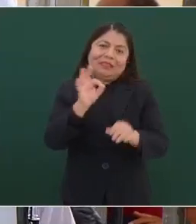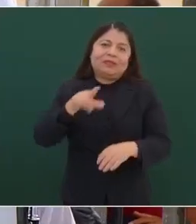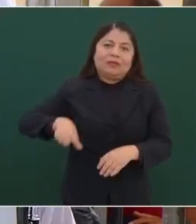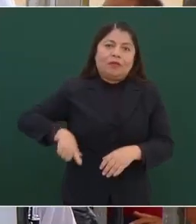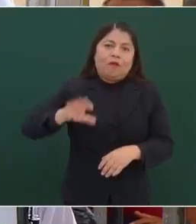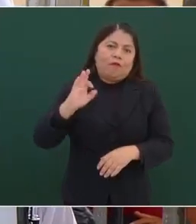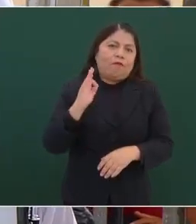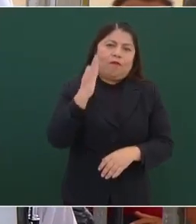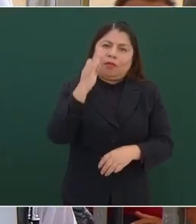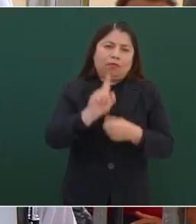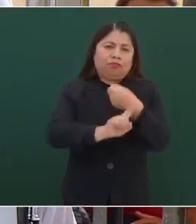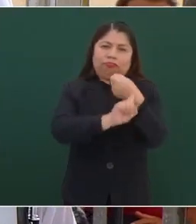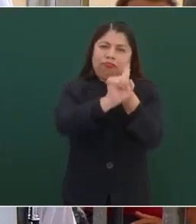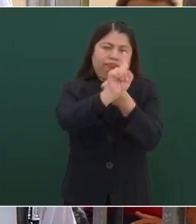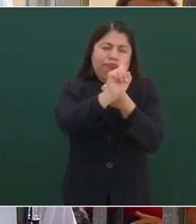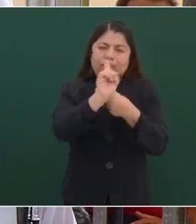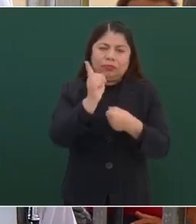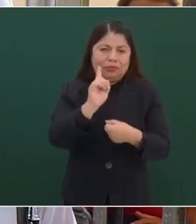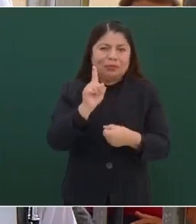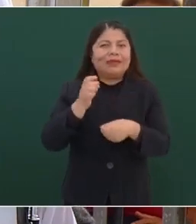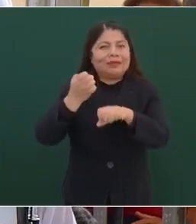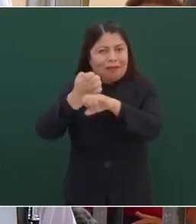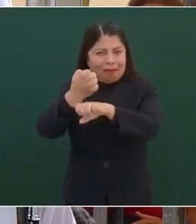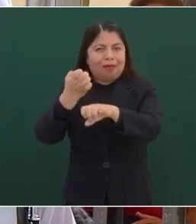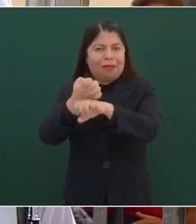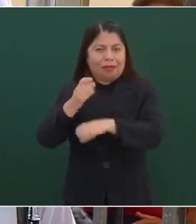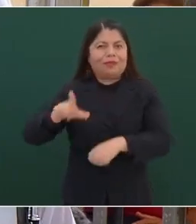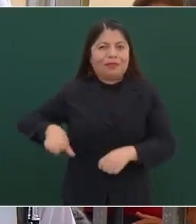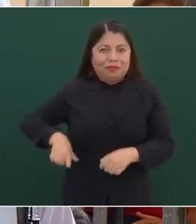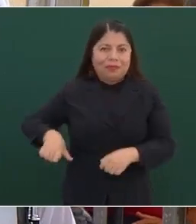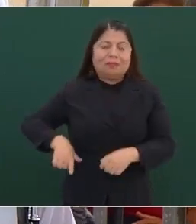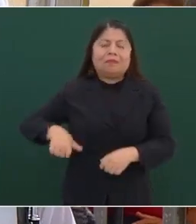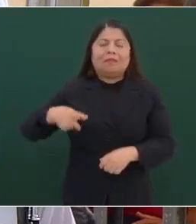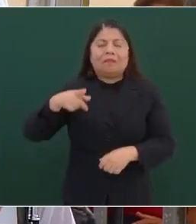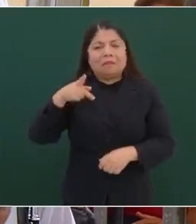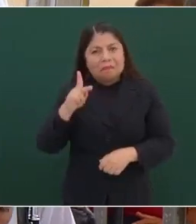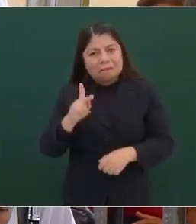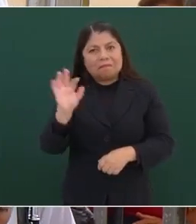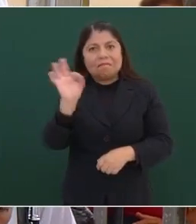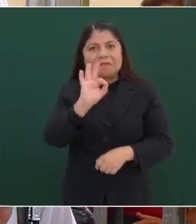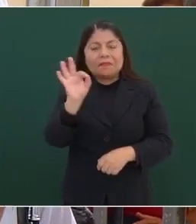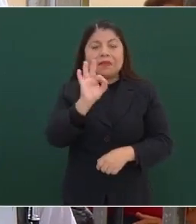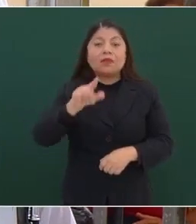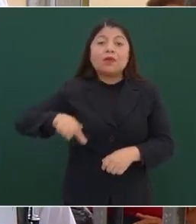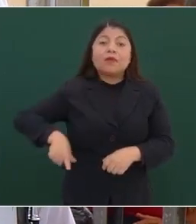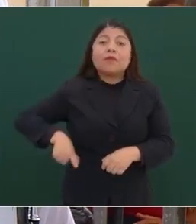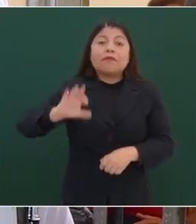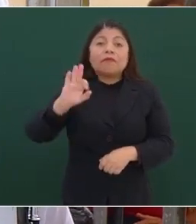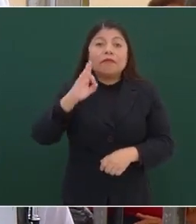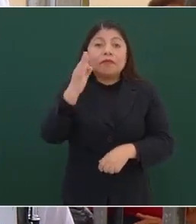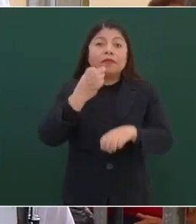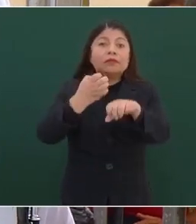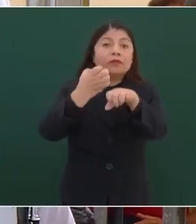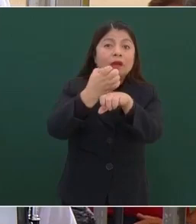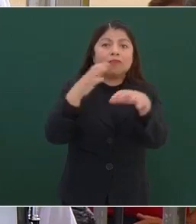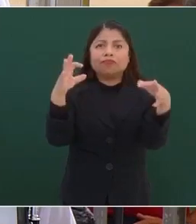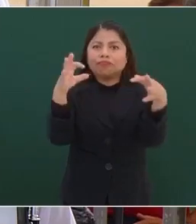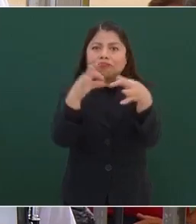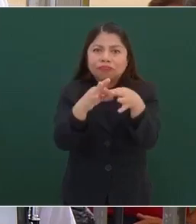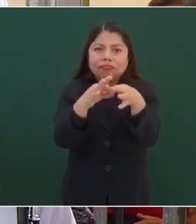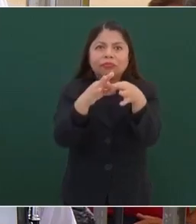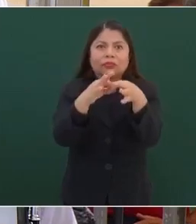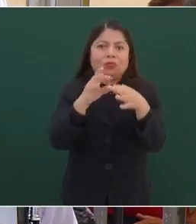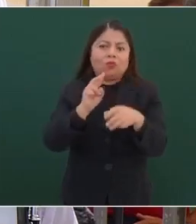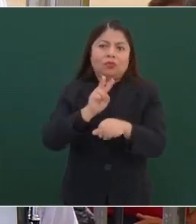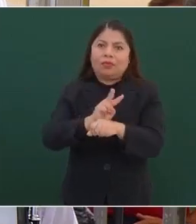para que pues hay alguna sensibilidad por parte de las autoridades estatales y municipales para resolver este tipo de situaciones que a veces